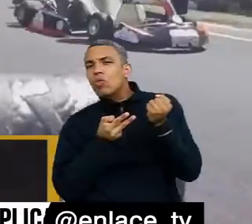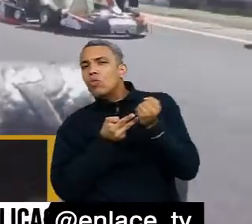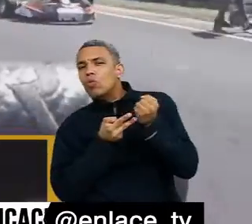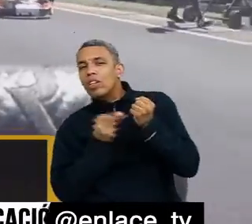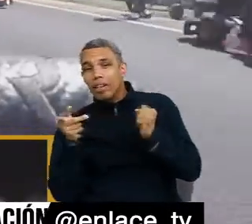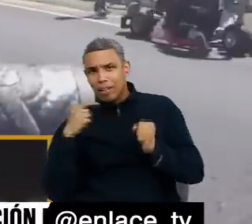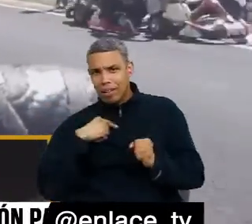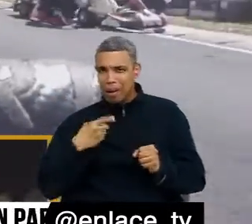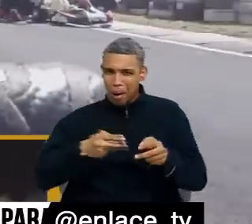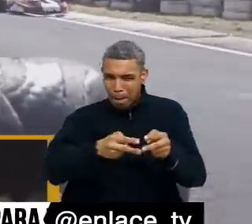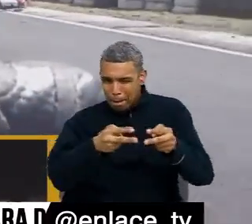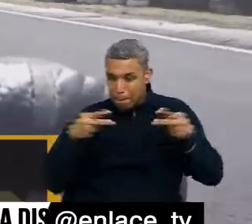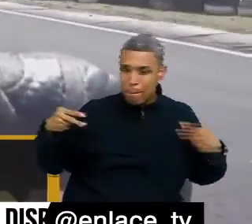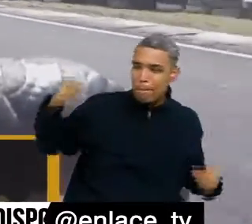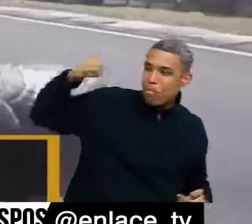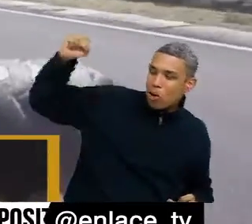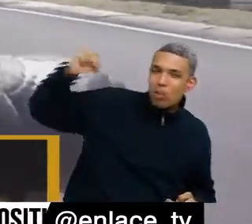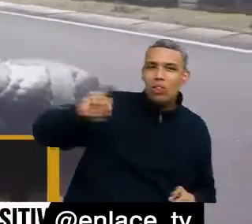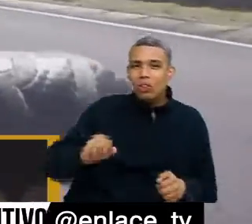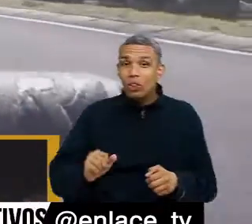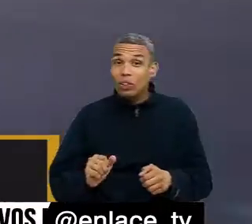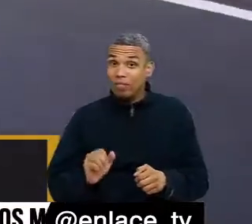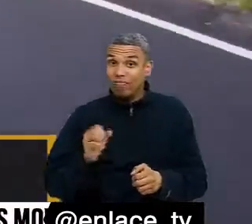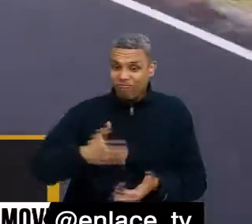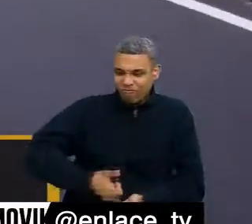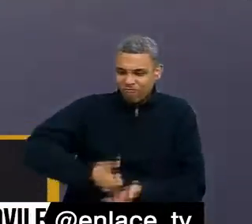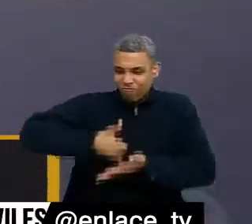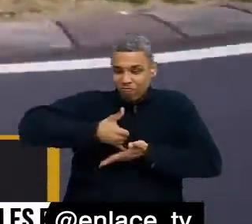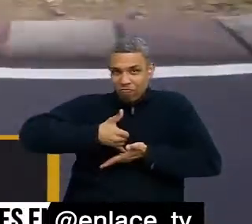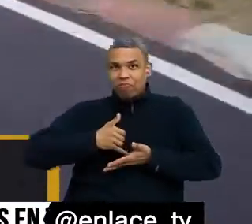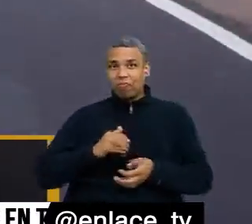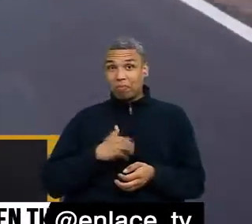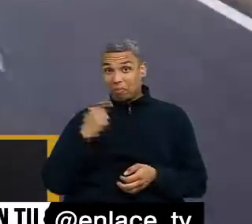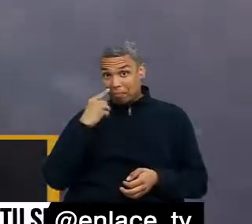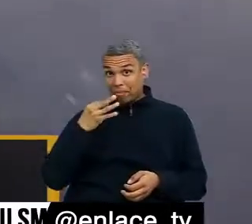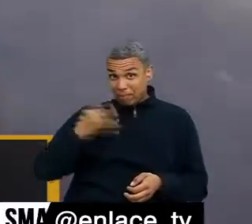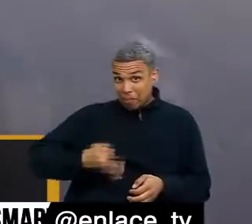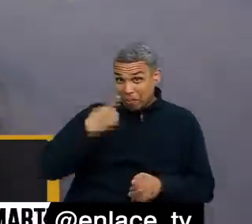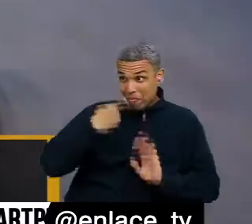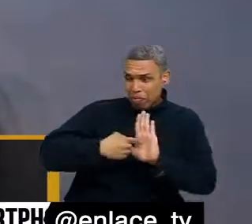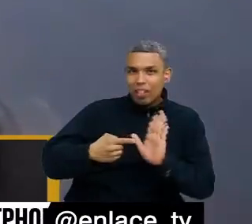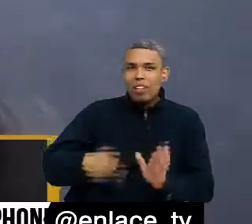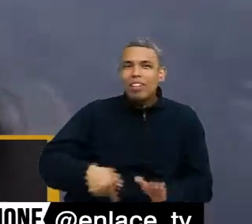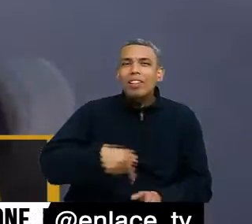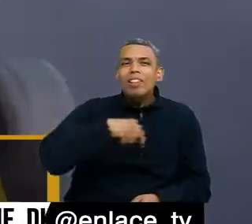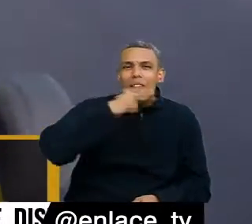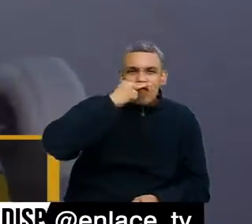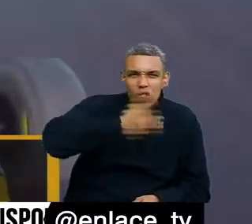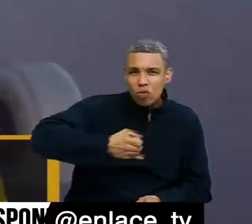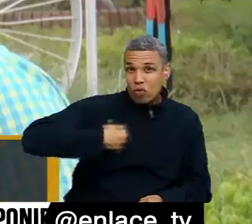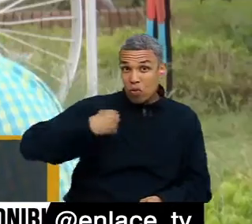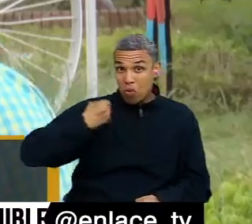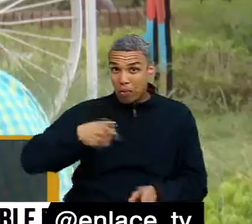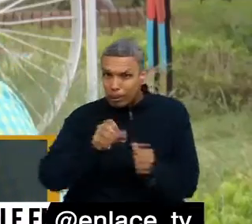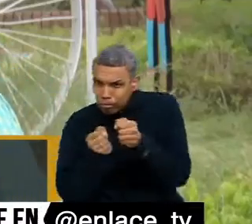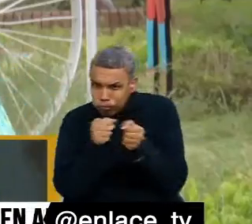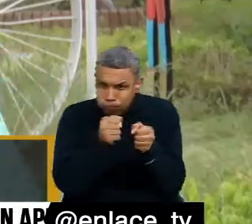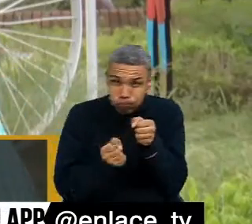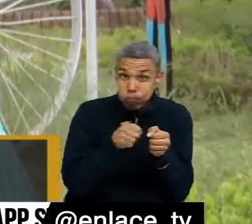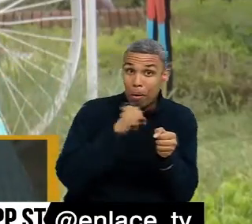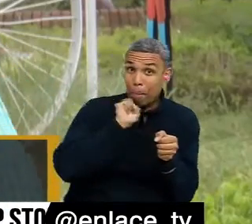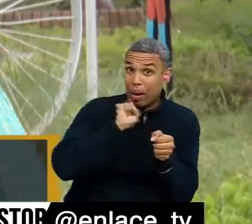coronó campeón de la segunda válida X30 y quedó allí en evidencia la calidad de pilotos con los que cuenta Barranca Bermeja. El 14 de